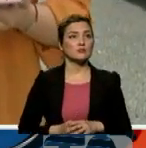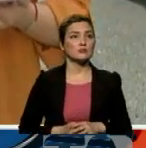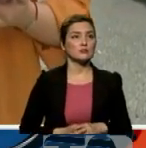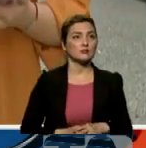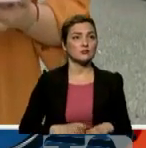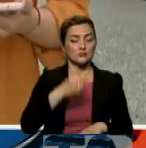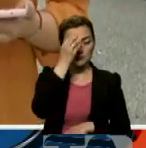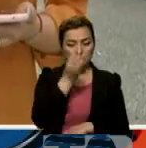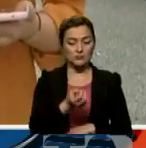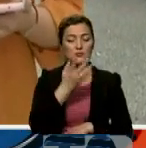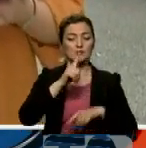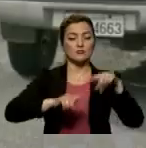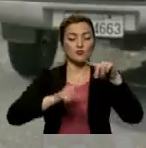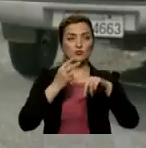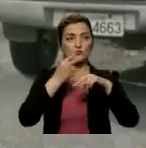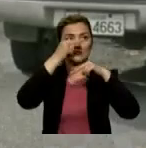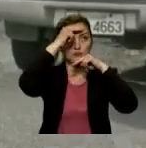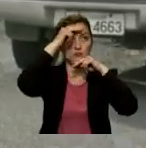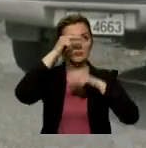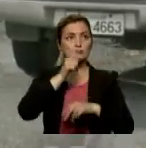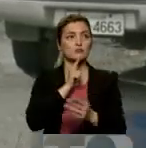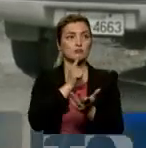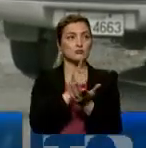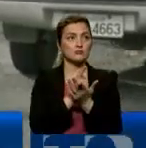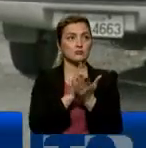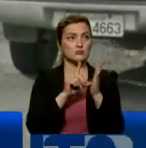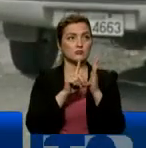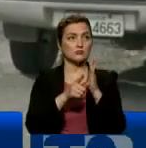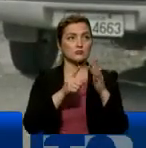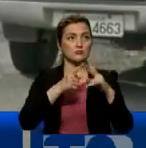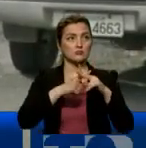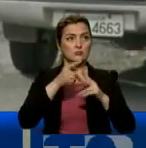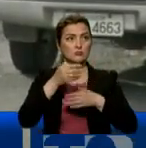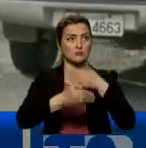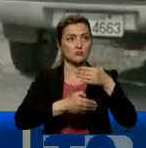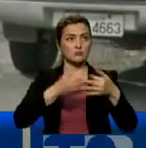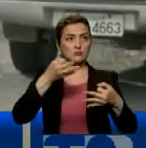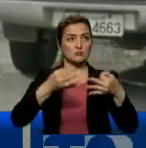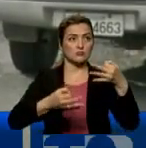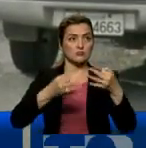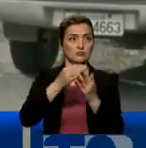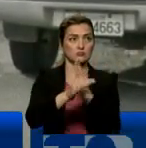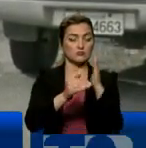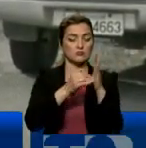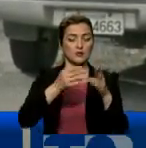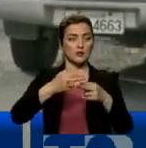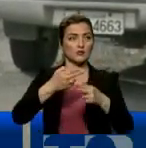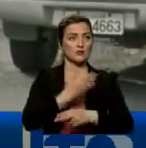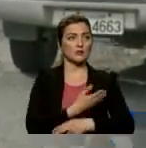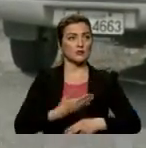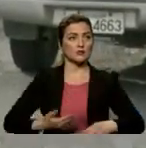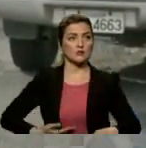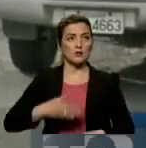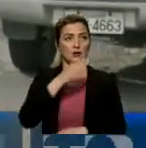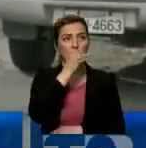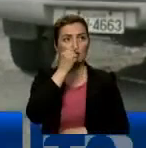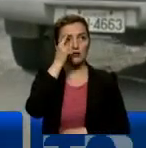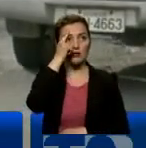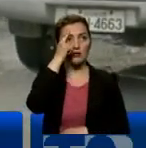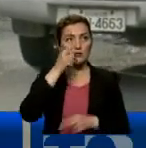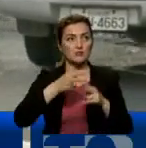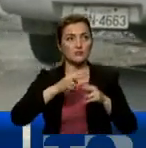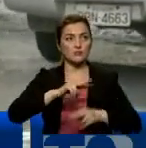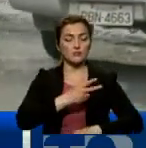Buenos días, María Isabel, amigos televidentes. Así es, en unos minutos más se instalará la audiencia de juzgamiento en contra del expresidente Rafael Correa, del